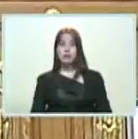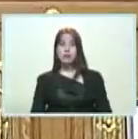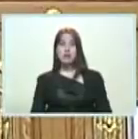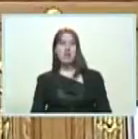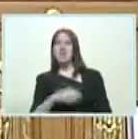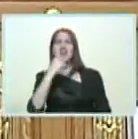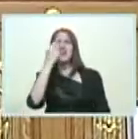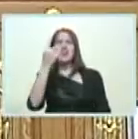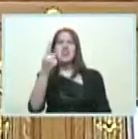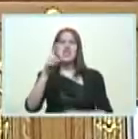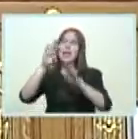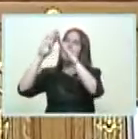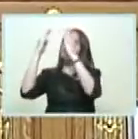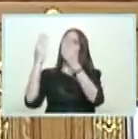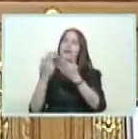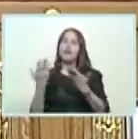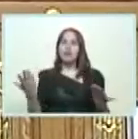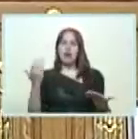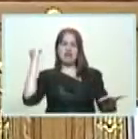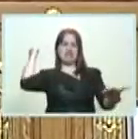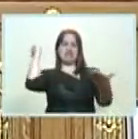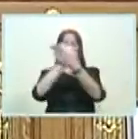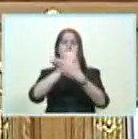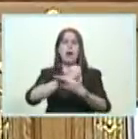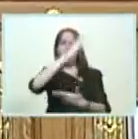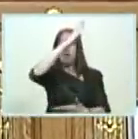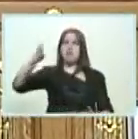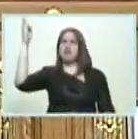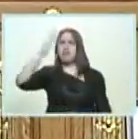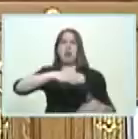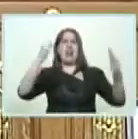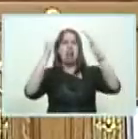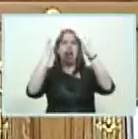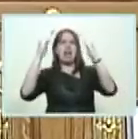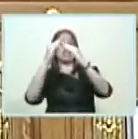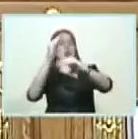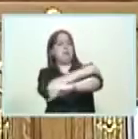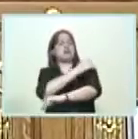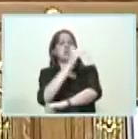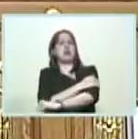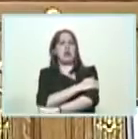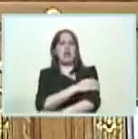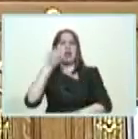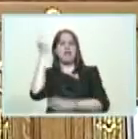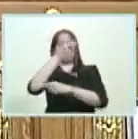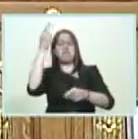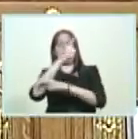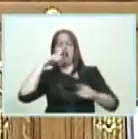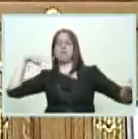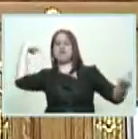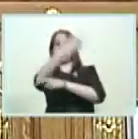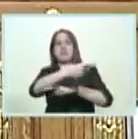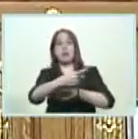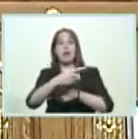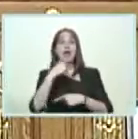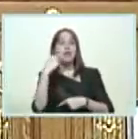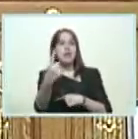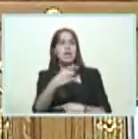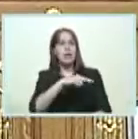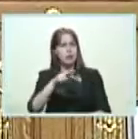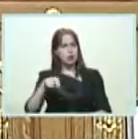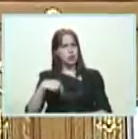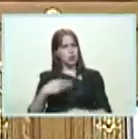¿Qué dirían si se le marcara las casas a los antichavistas y se les amenazaran? ¿Qué dirían de